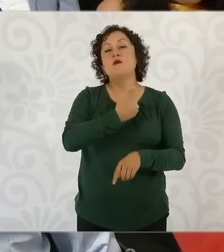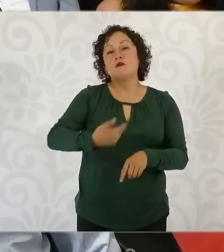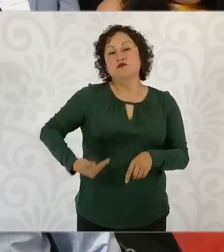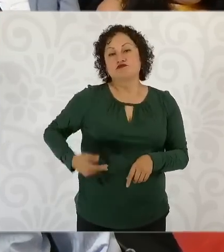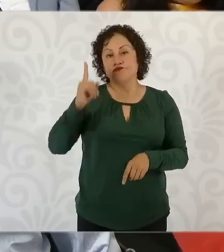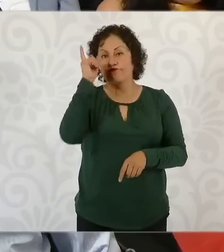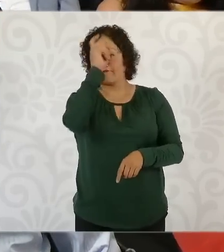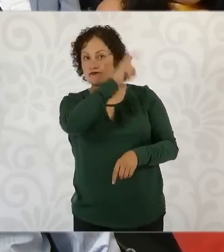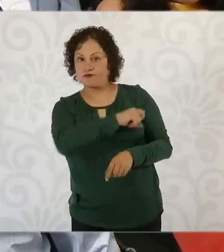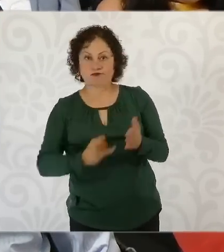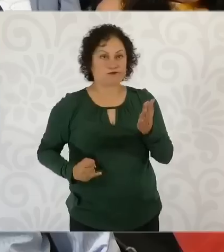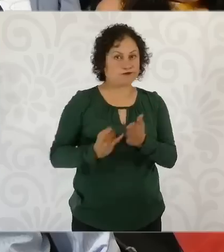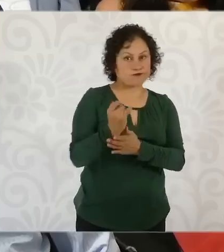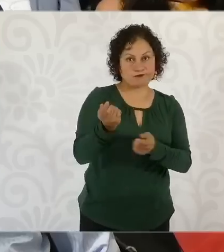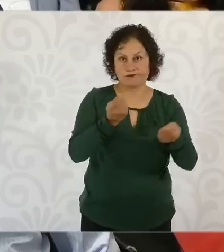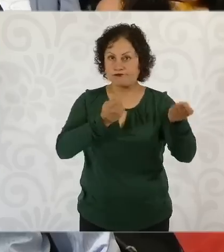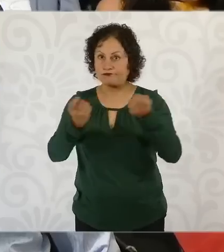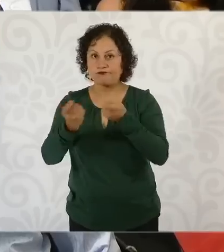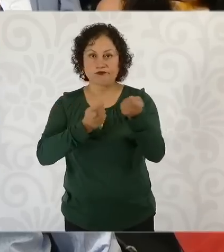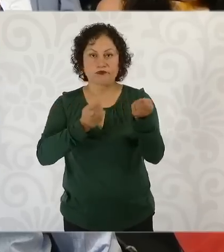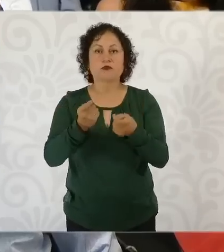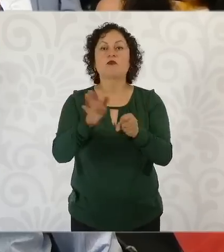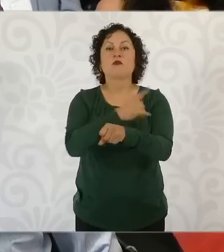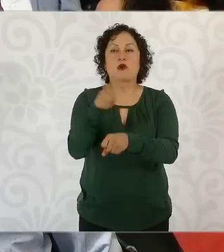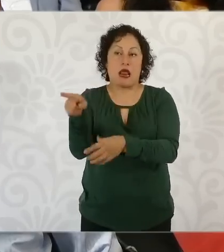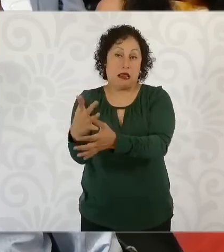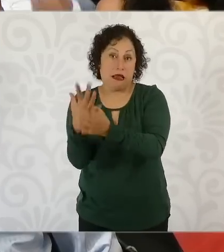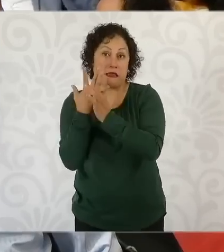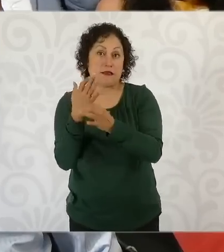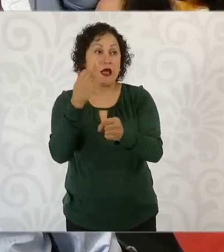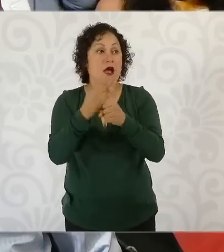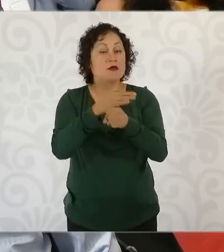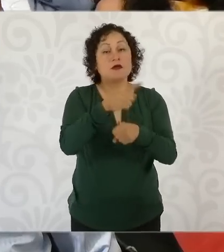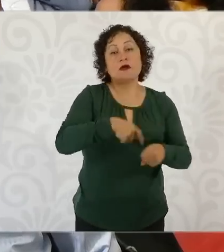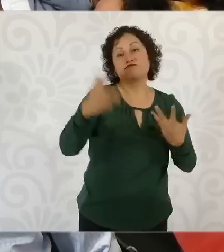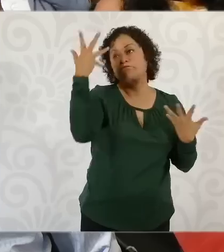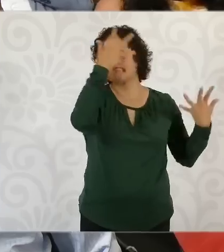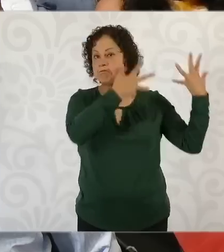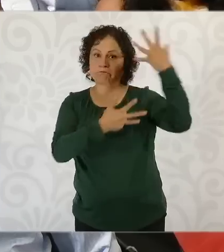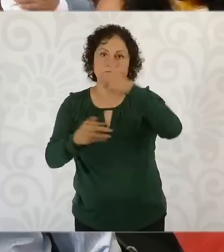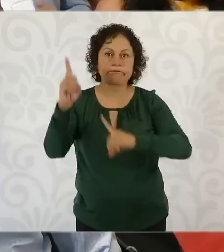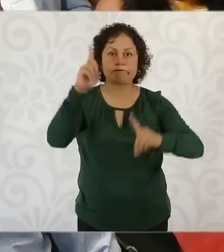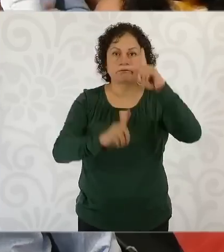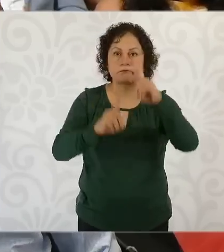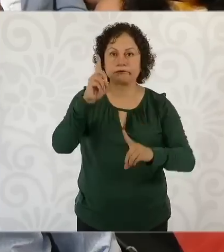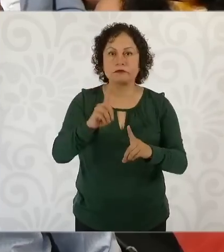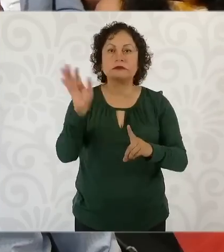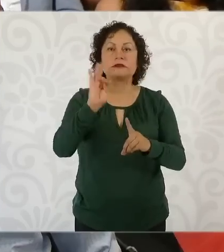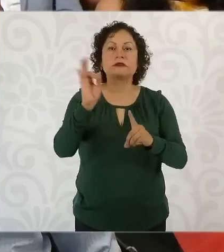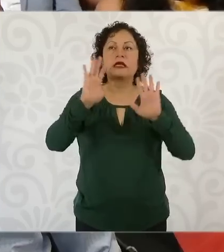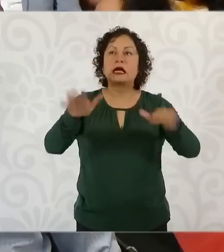que incluso este tipo de falta de certidumbre que él apunta podría llevar a que no llegue ni siquiera la inversión a